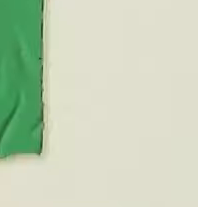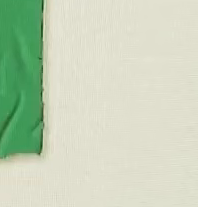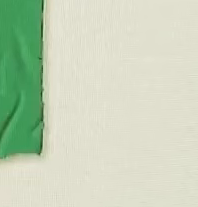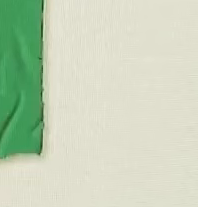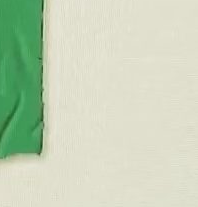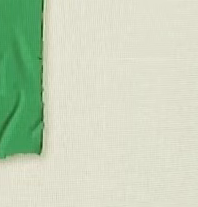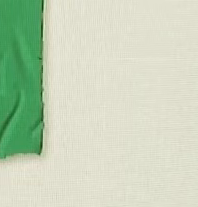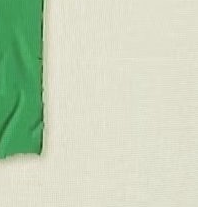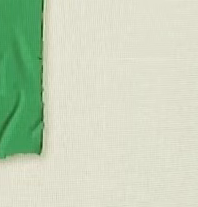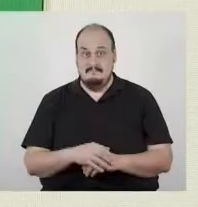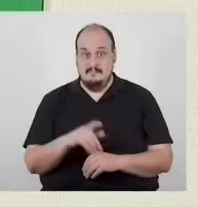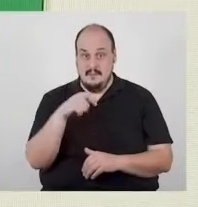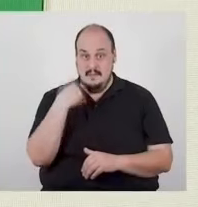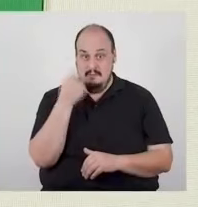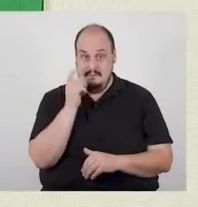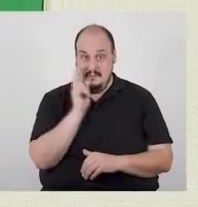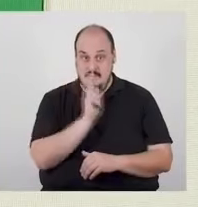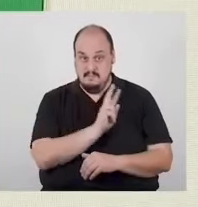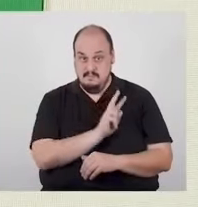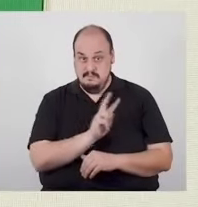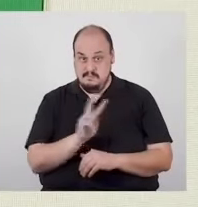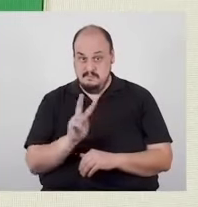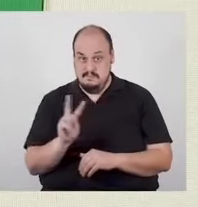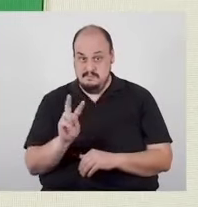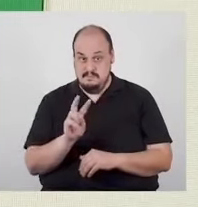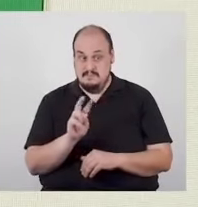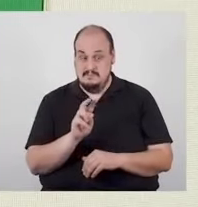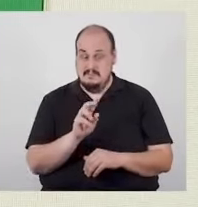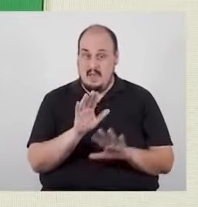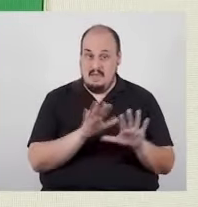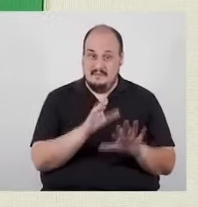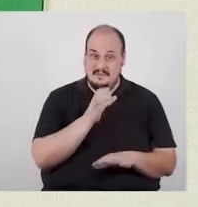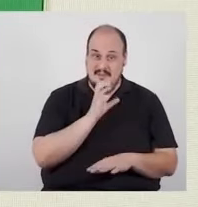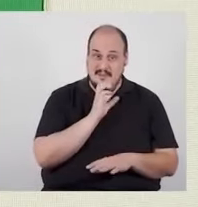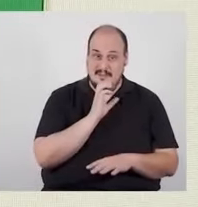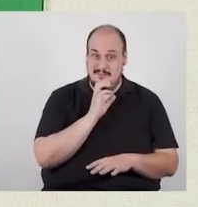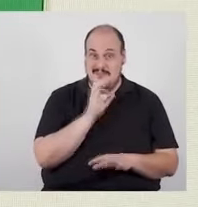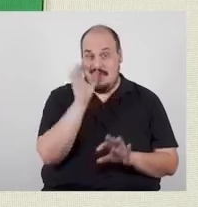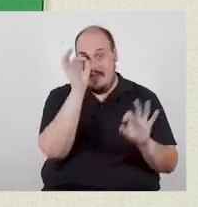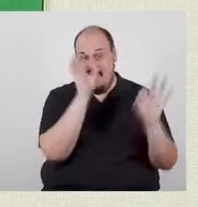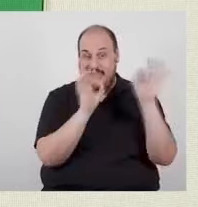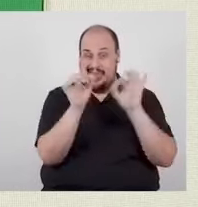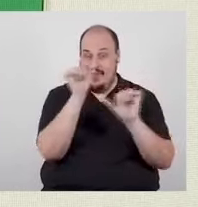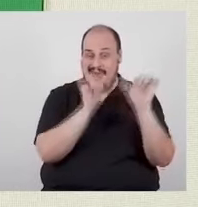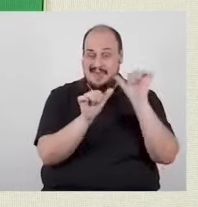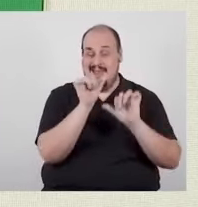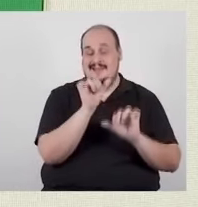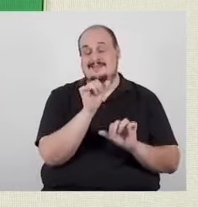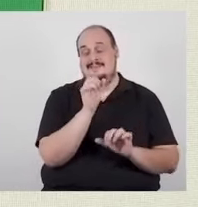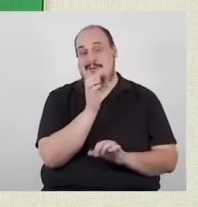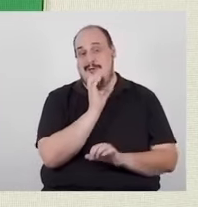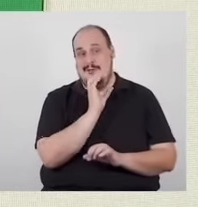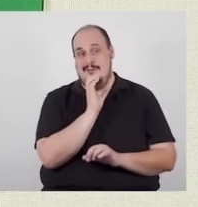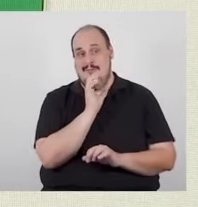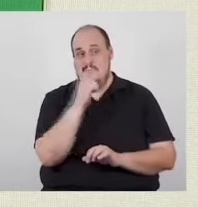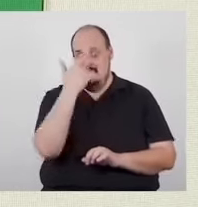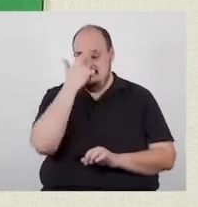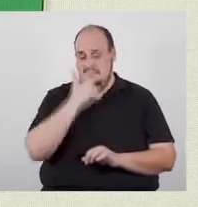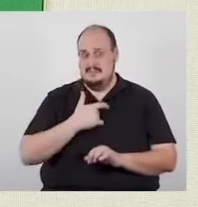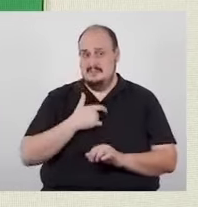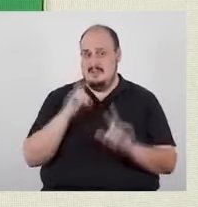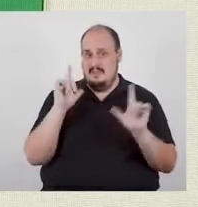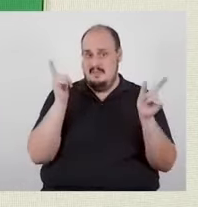Ahora sí, después de ver esto, que por momentos parece muy gracioso estar en pedo, pero el alcohólico ya deja de divertirse. La